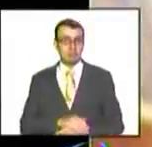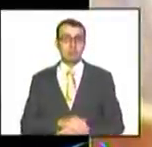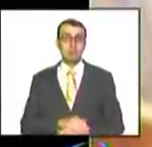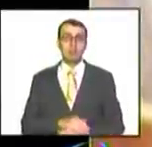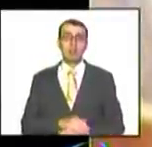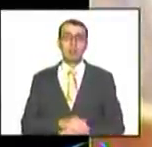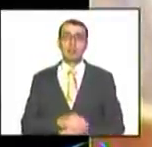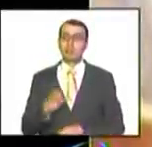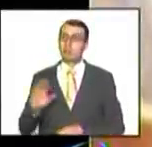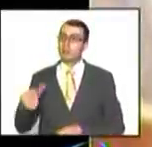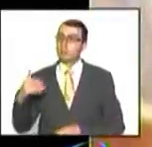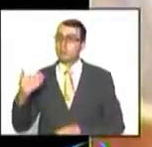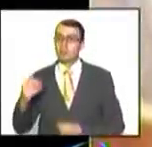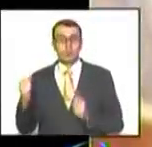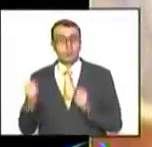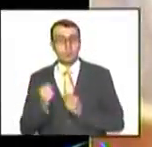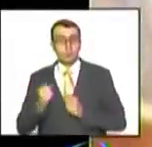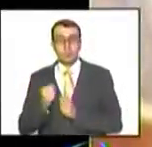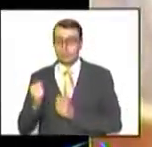medio refrigerado.